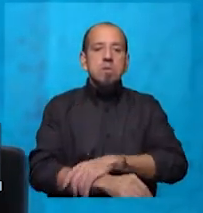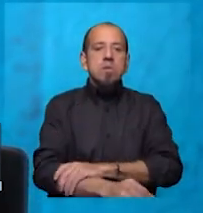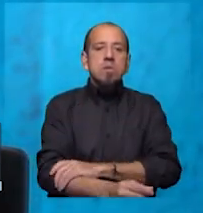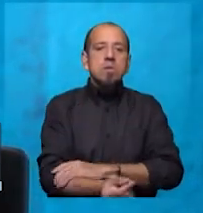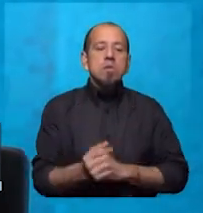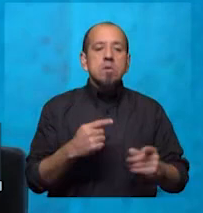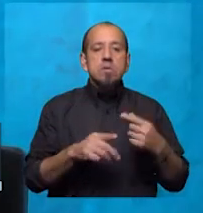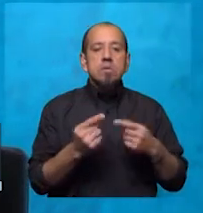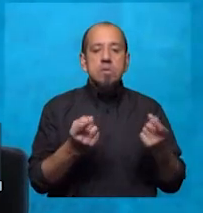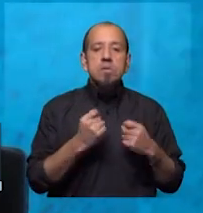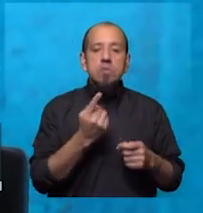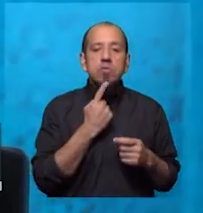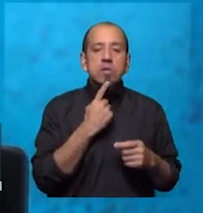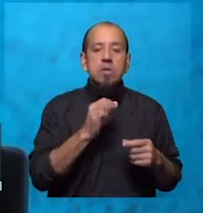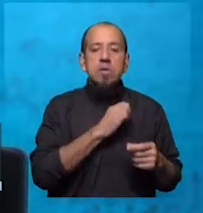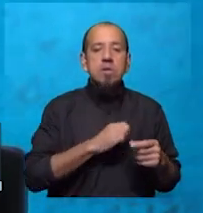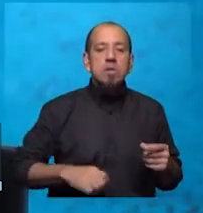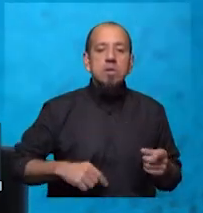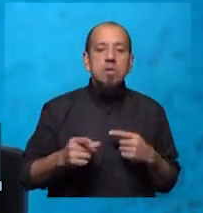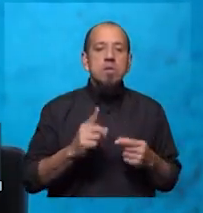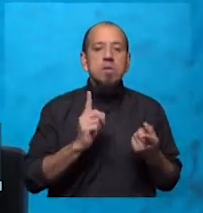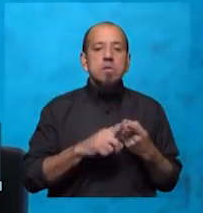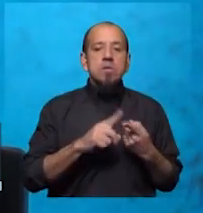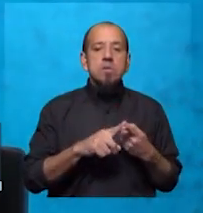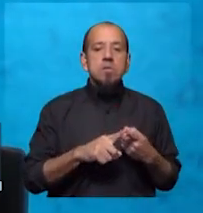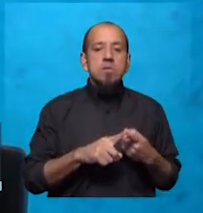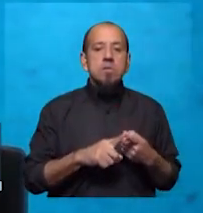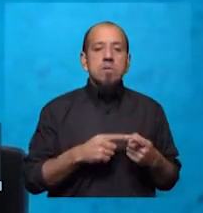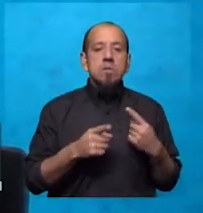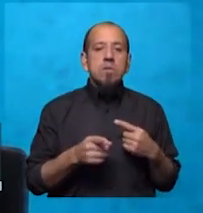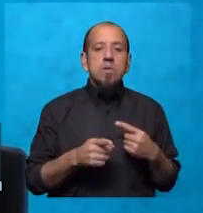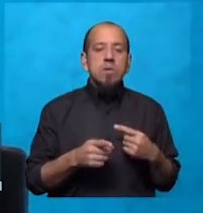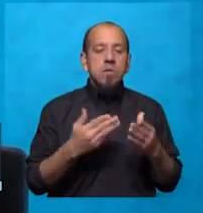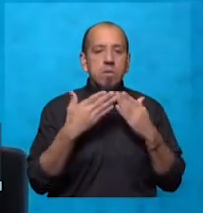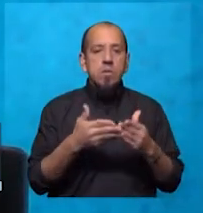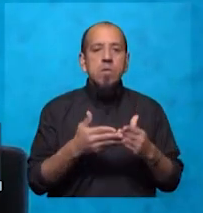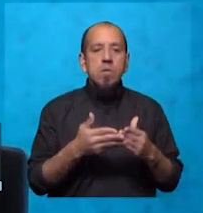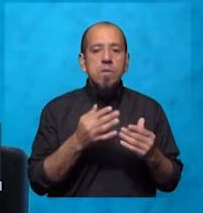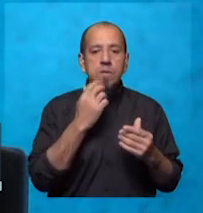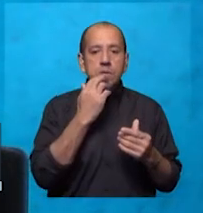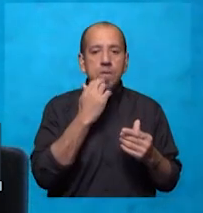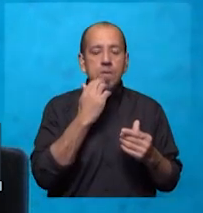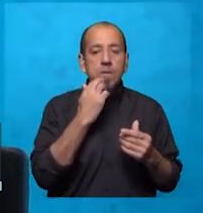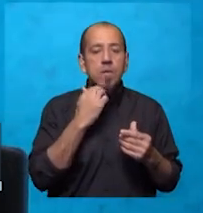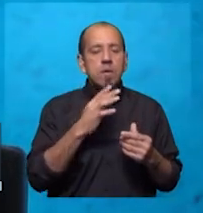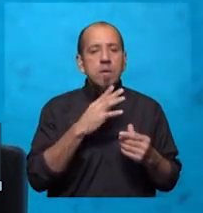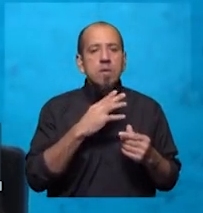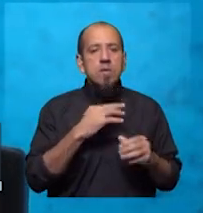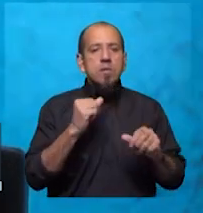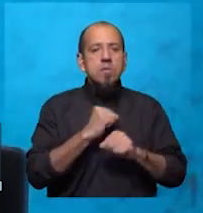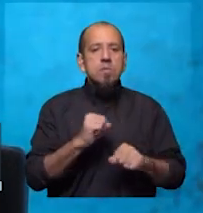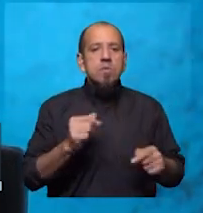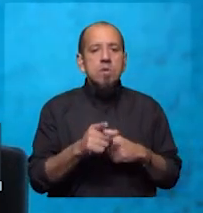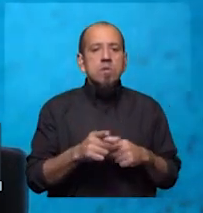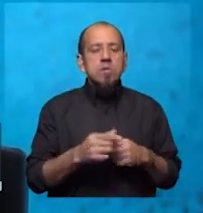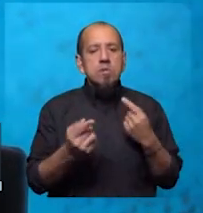de políticas de estado de lo que tanto se habla y de acuerdo entre los partidos y te pregunto vos crees que hoy hay un escenario en el que se puedan sentar